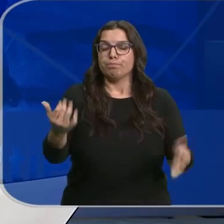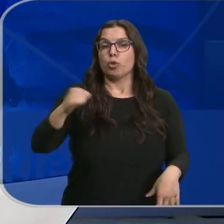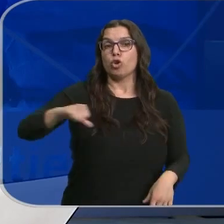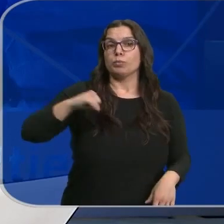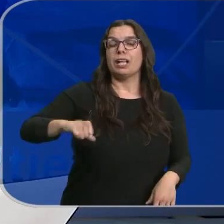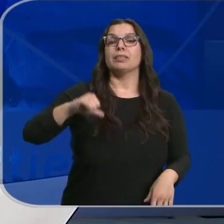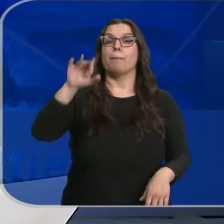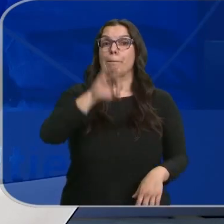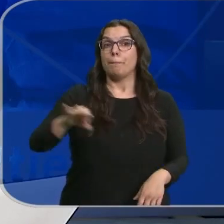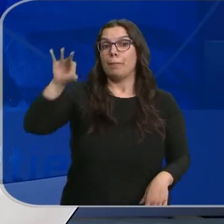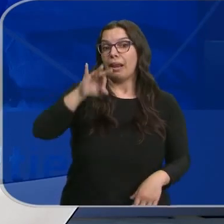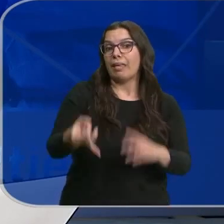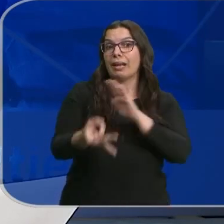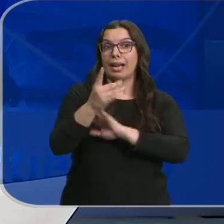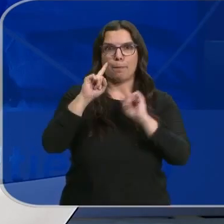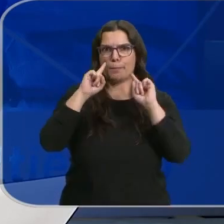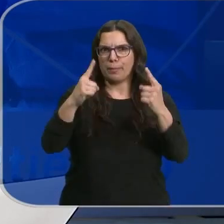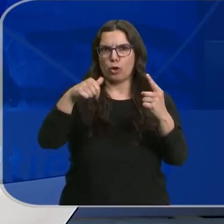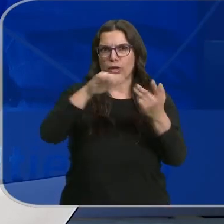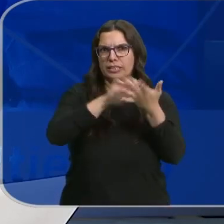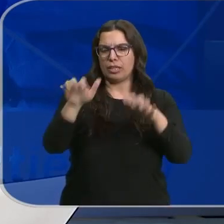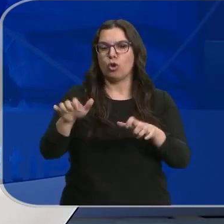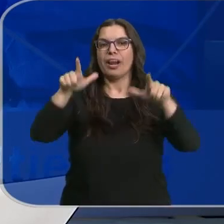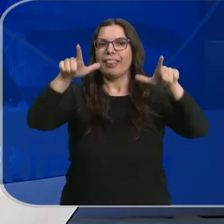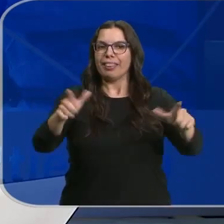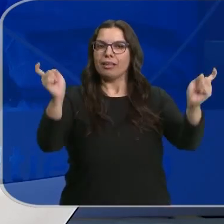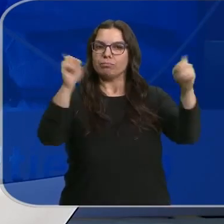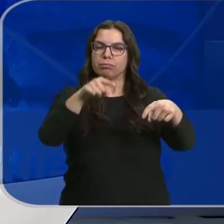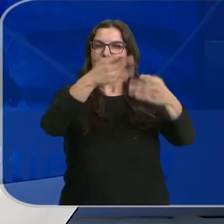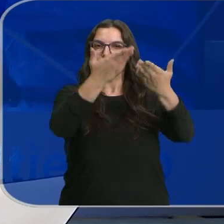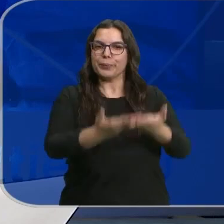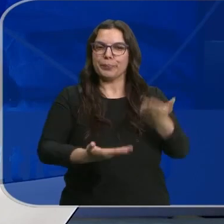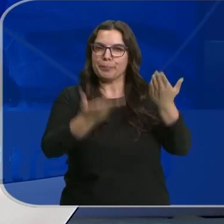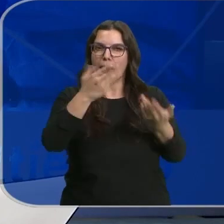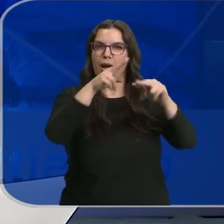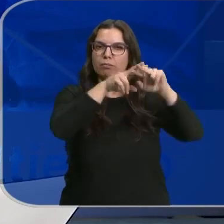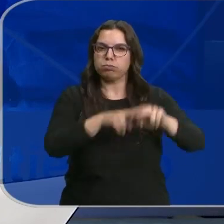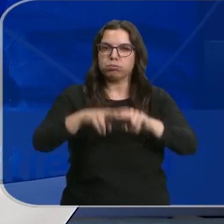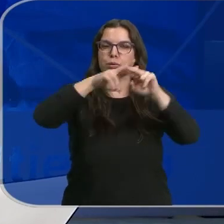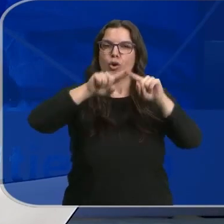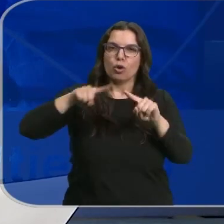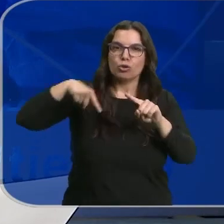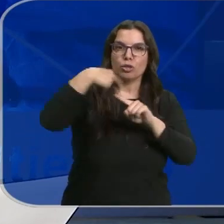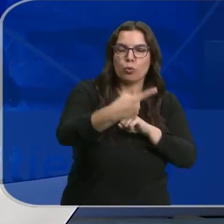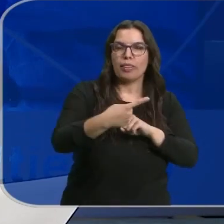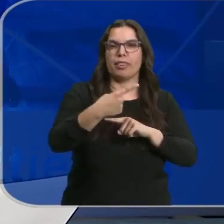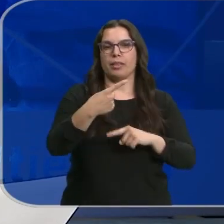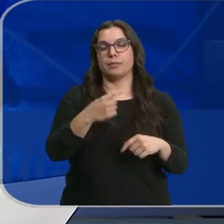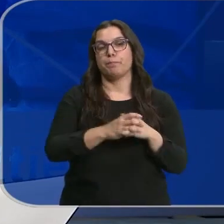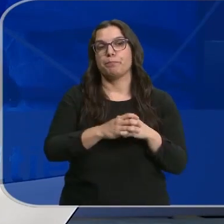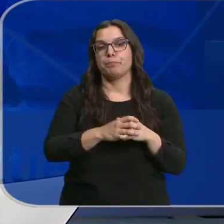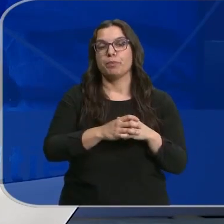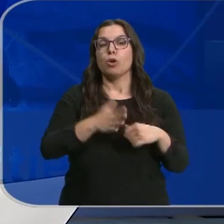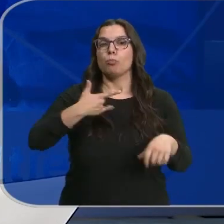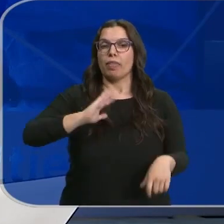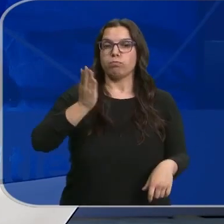de Palencia ha puesto en marcha de manera pionera en Castilla y León una consulta donde valoran las posibles consecuencias de un ingreso tan crítico. Pueden